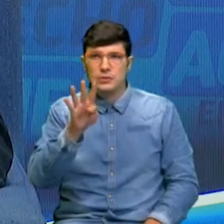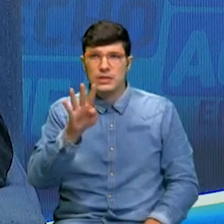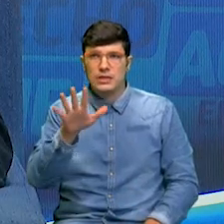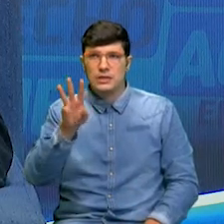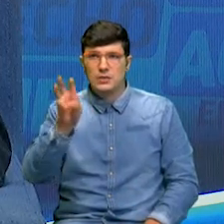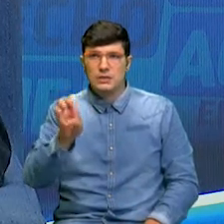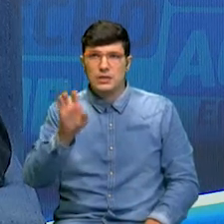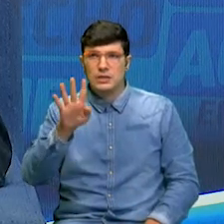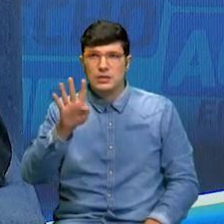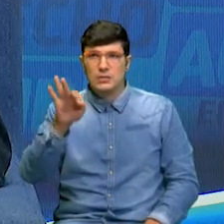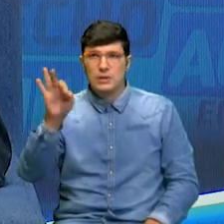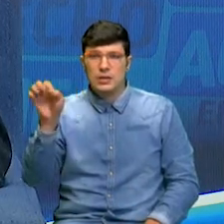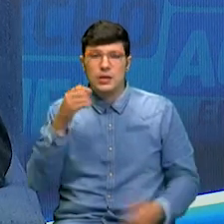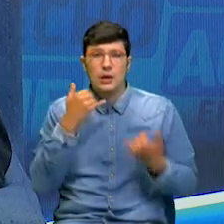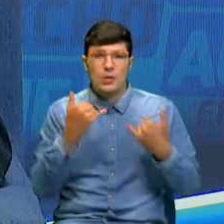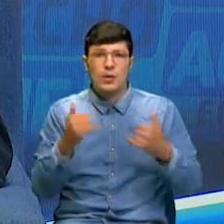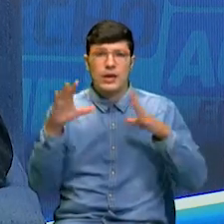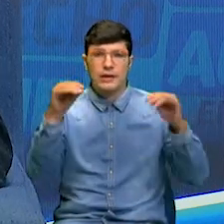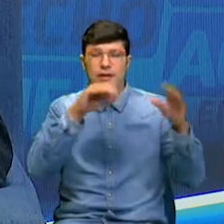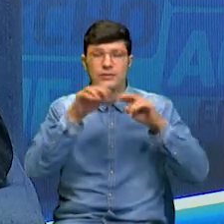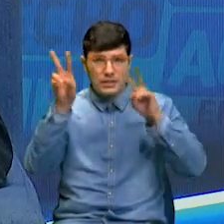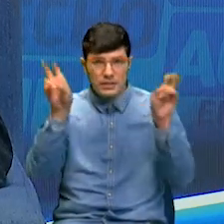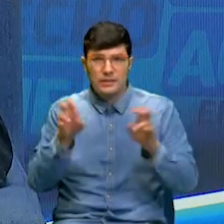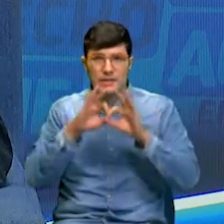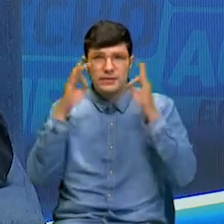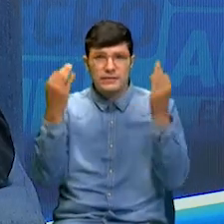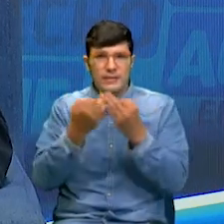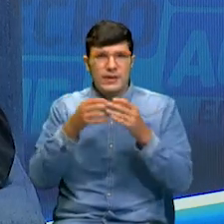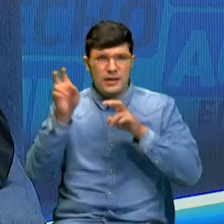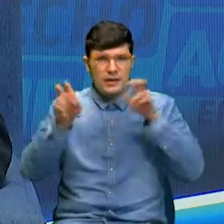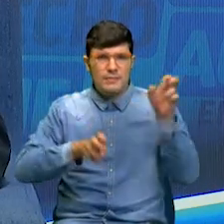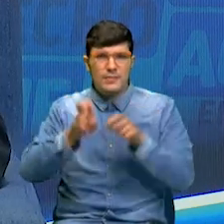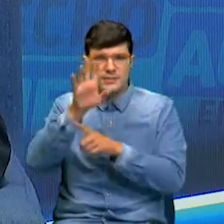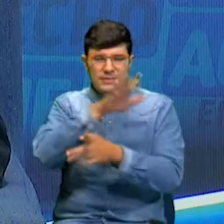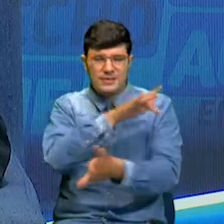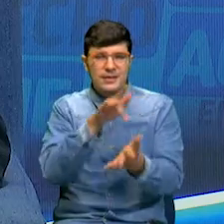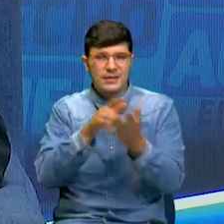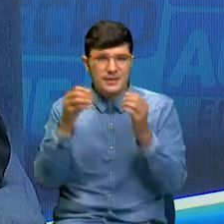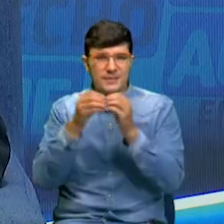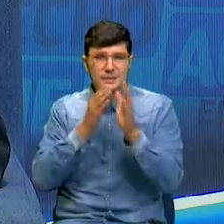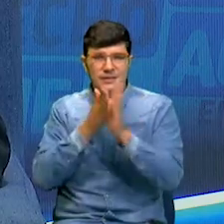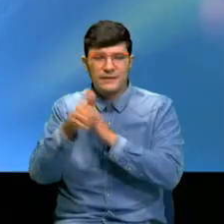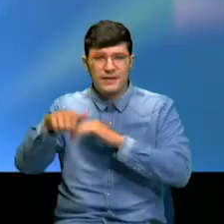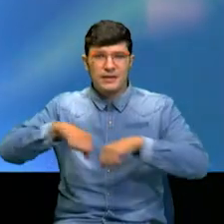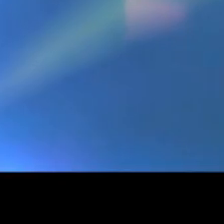310-245-8548. Estamos hablando hoy de temas de familia. Vamos a hacer una pausa y ya continuamos con más de Actúa en Derecho.